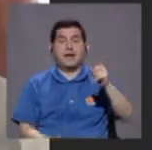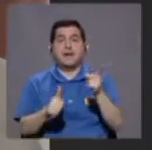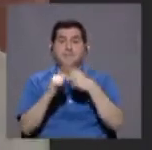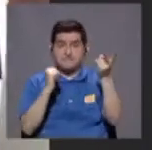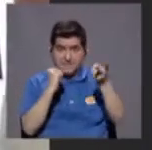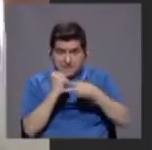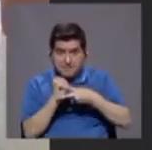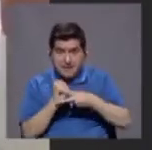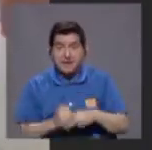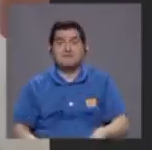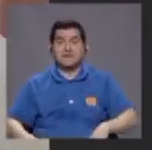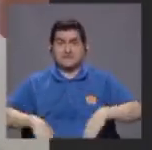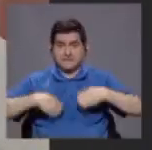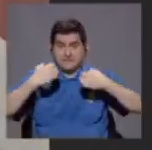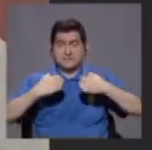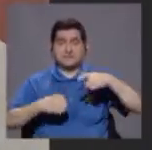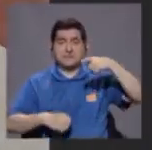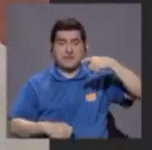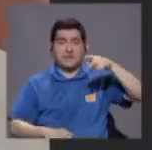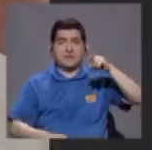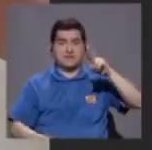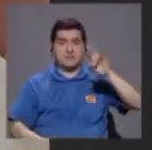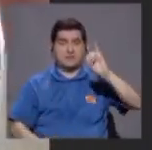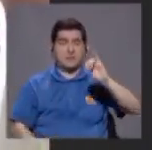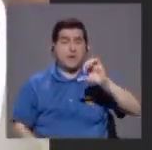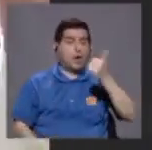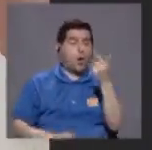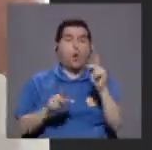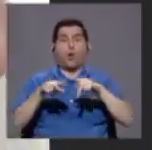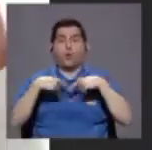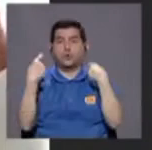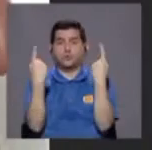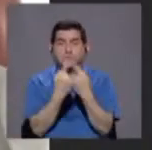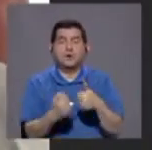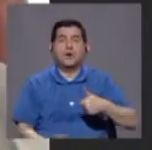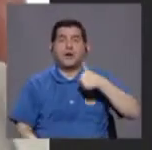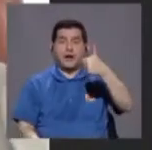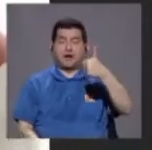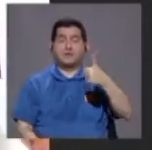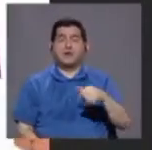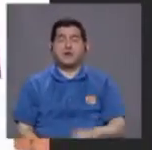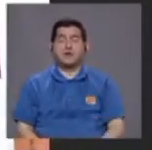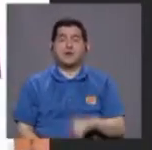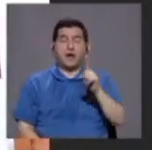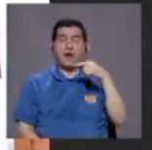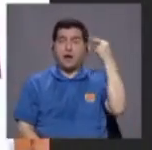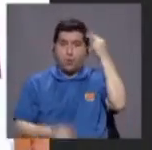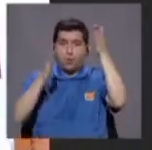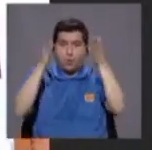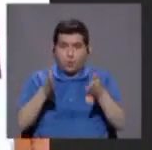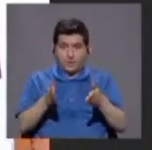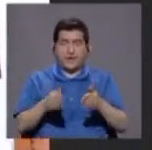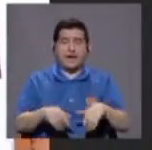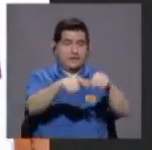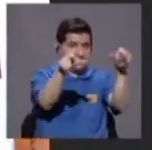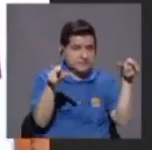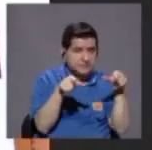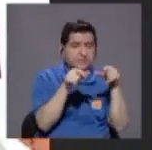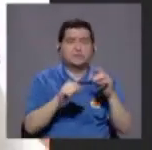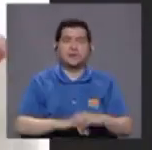de un partido contendiente que no fuera el propio PRI, ganaba una gubernatura de estado, ¿sí?